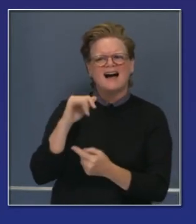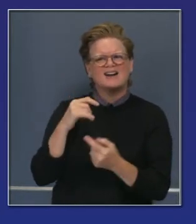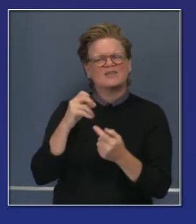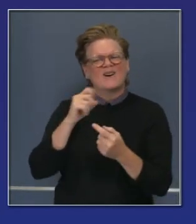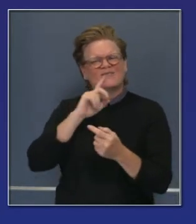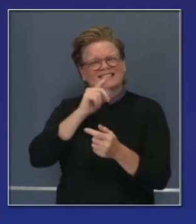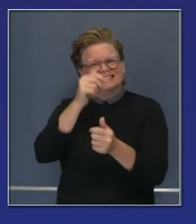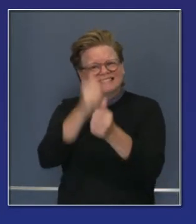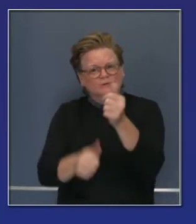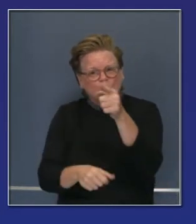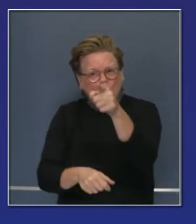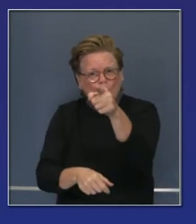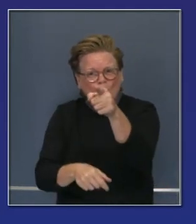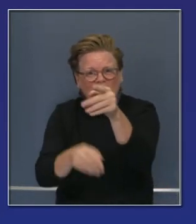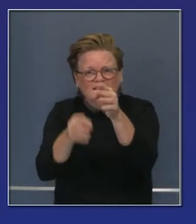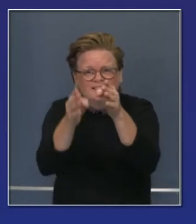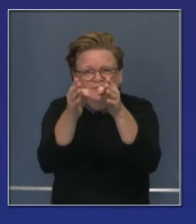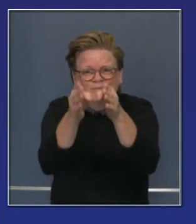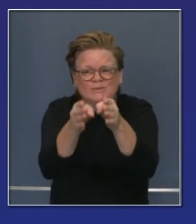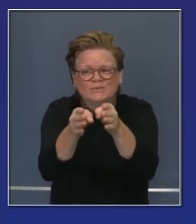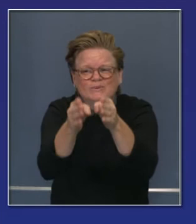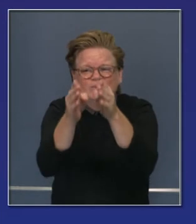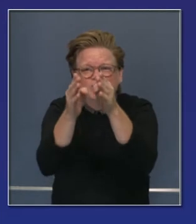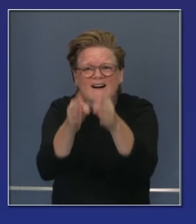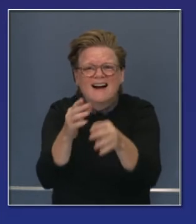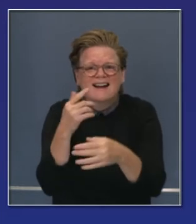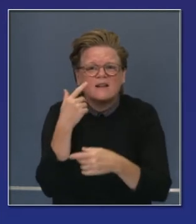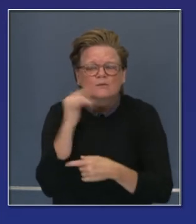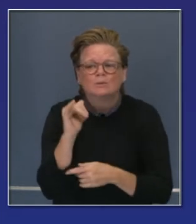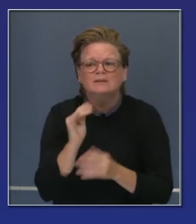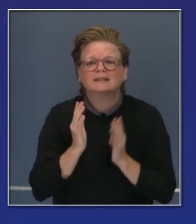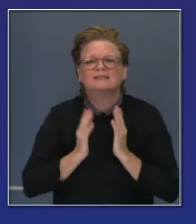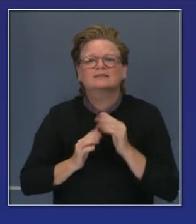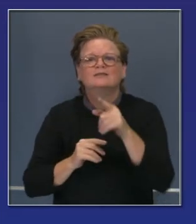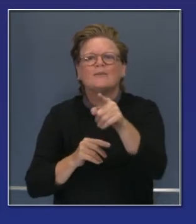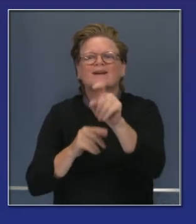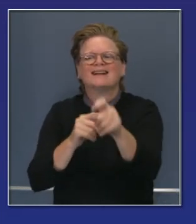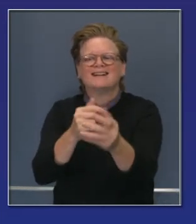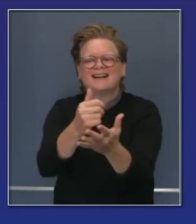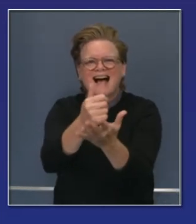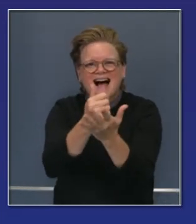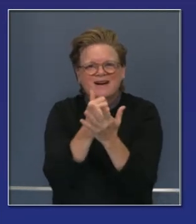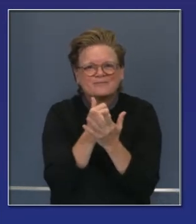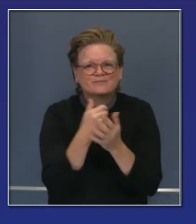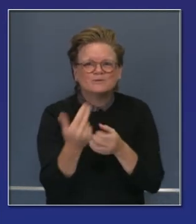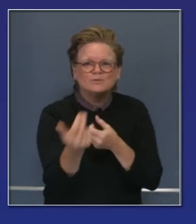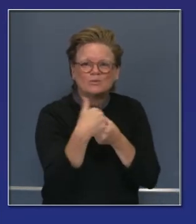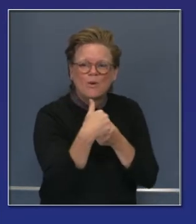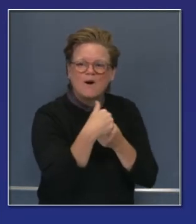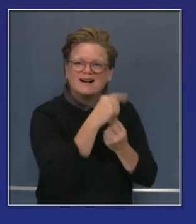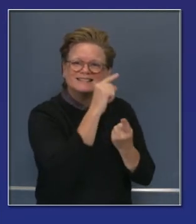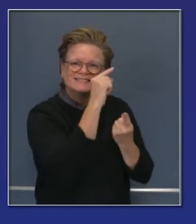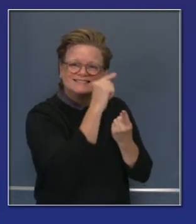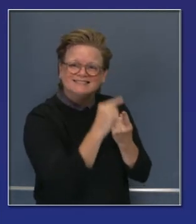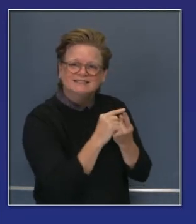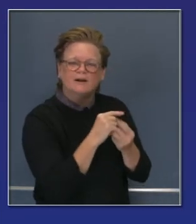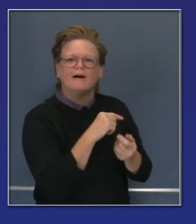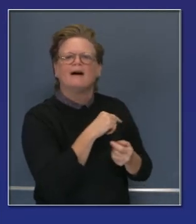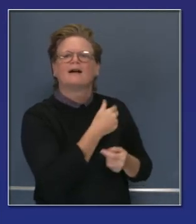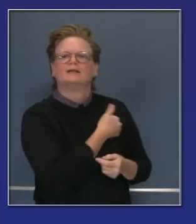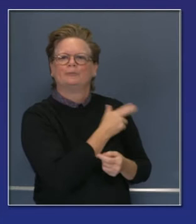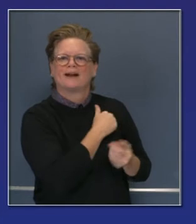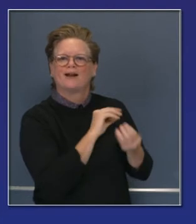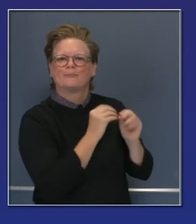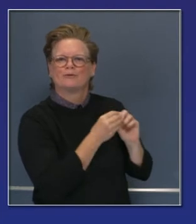uniéndose para aplanar de plano la curva y bajar el índice de hospitalizaciones. Esto